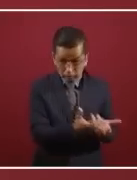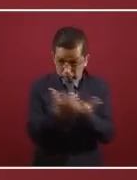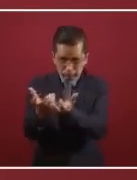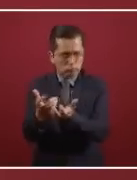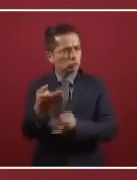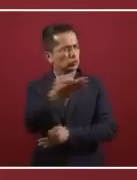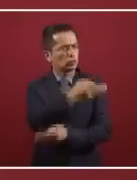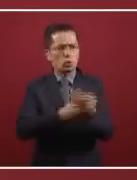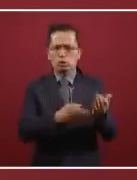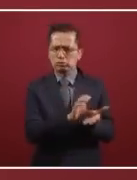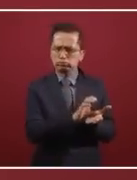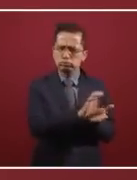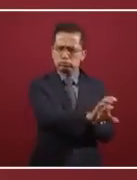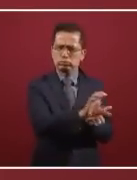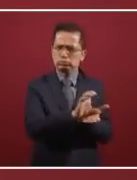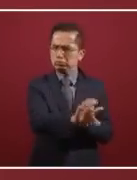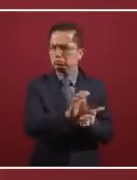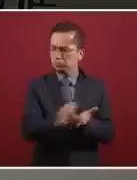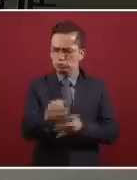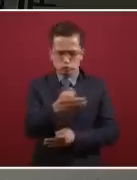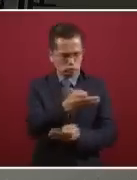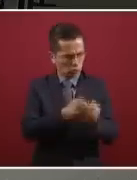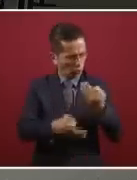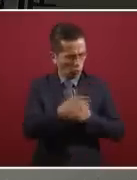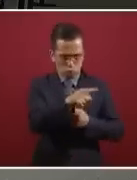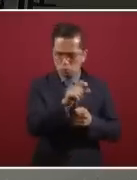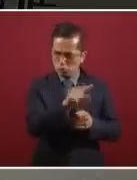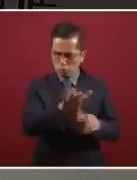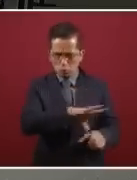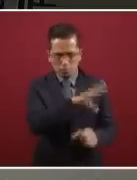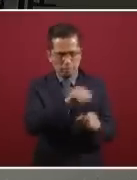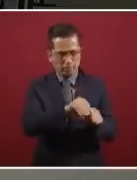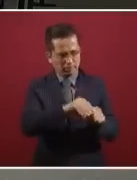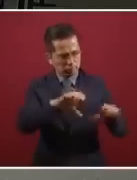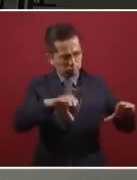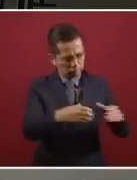a Perú, toda la delegación.